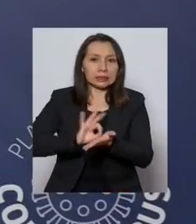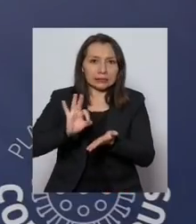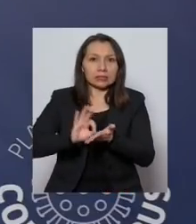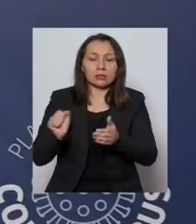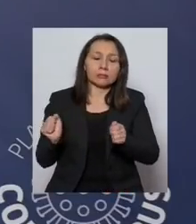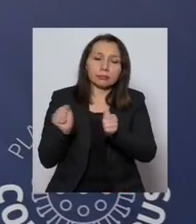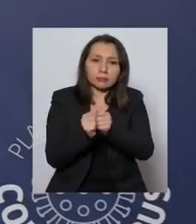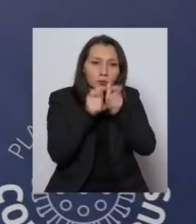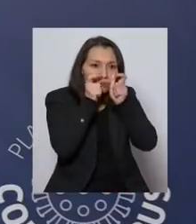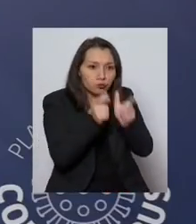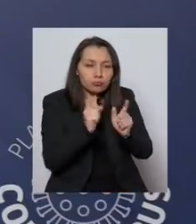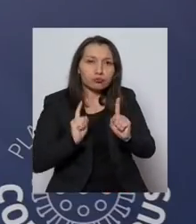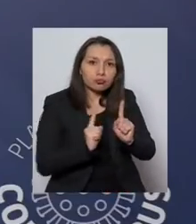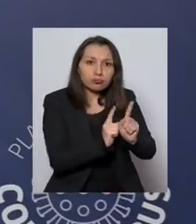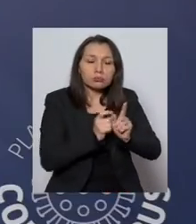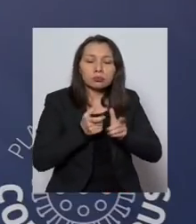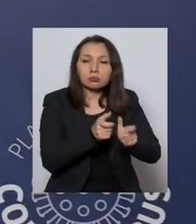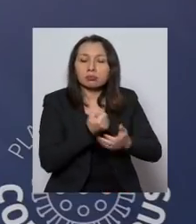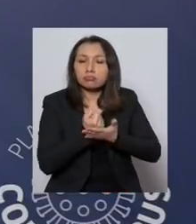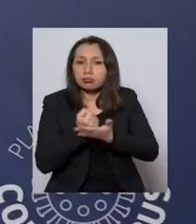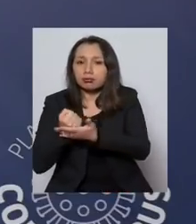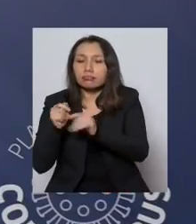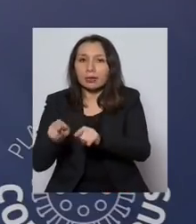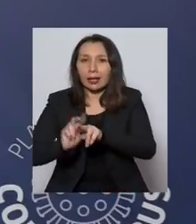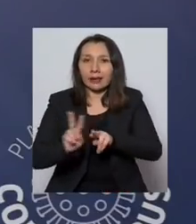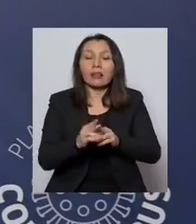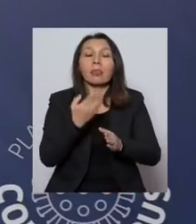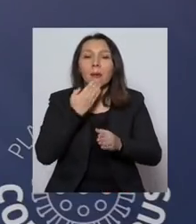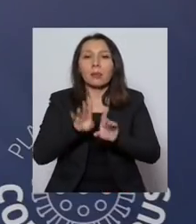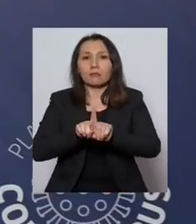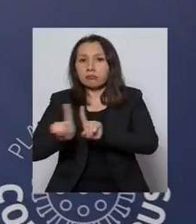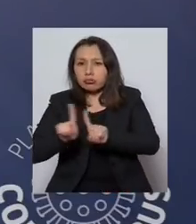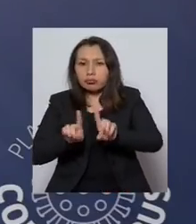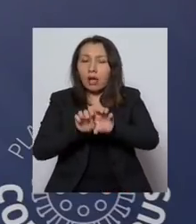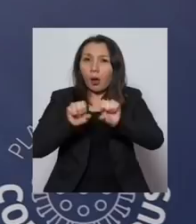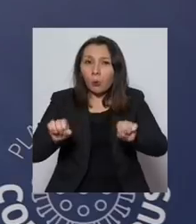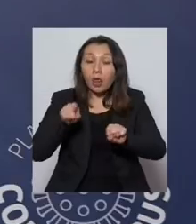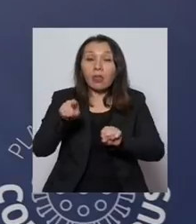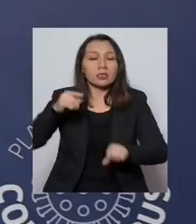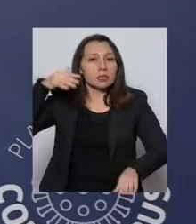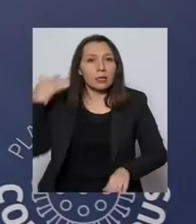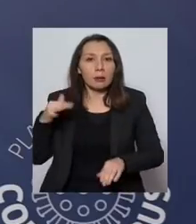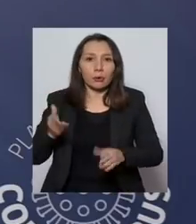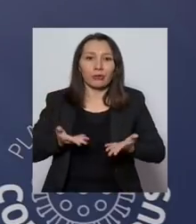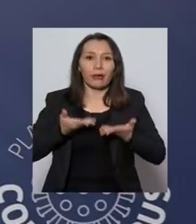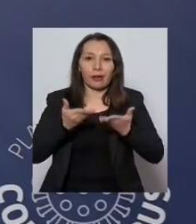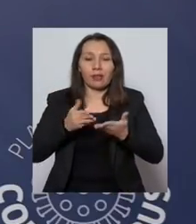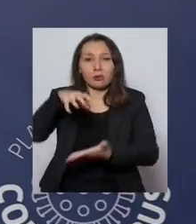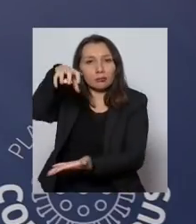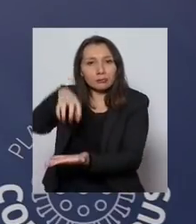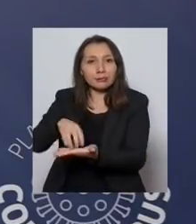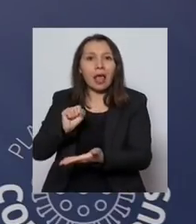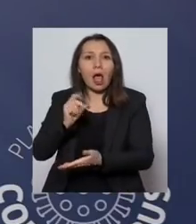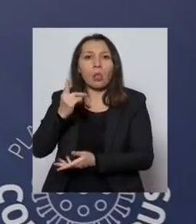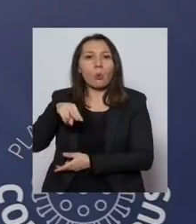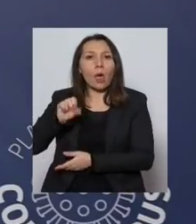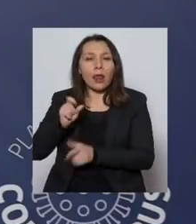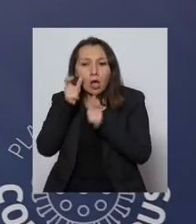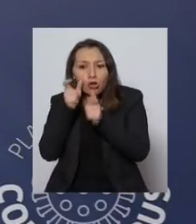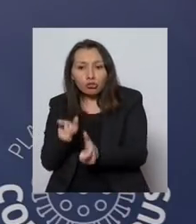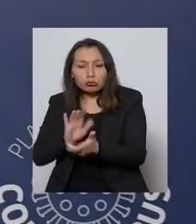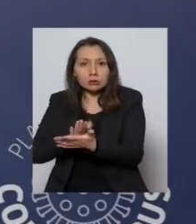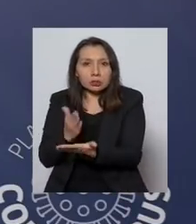con las fiscalizaciones que se están realizando, y además la coordinación con ellos ha sido fundamental para establecer las aduanas sanitarias y